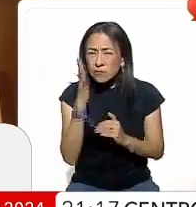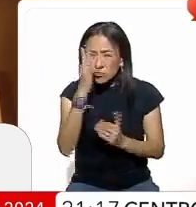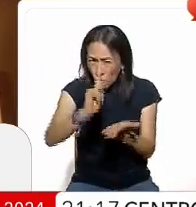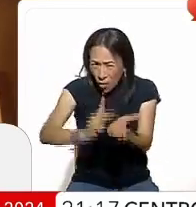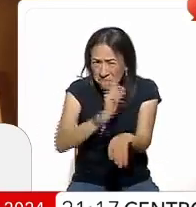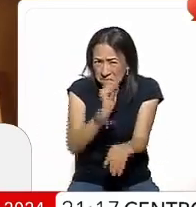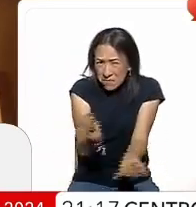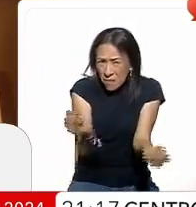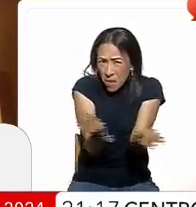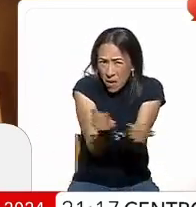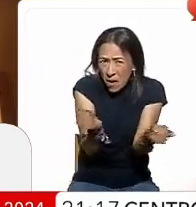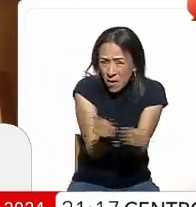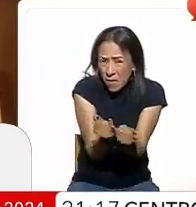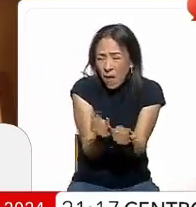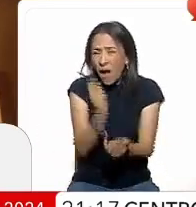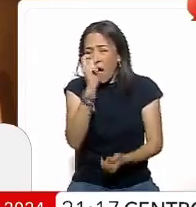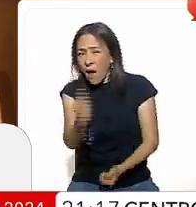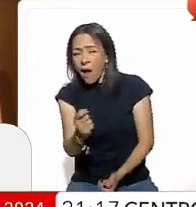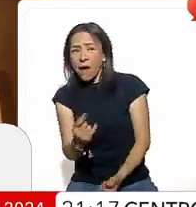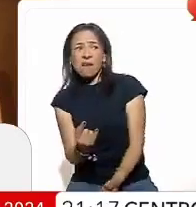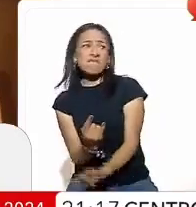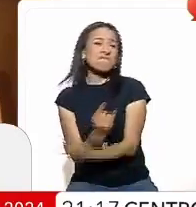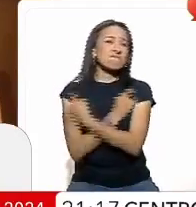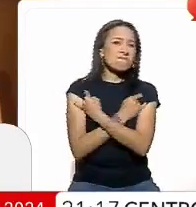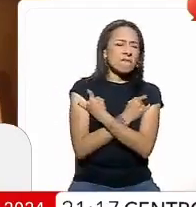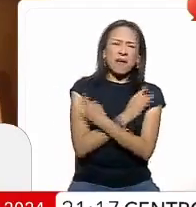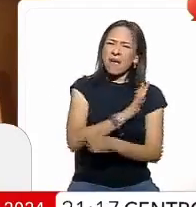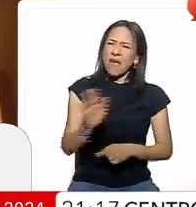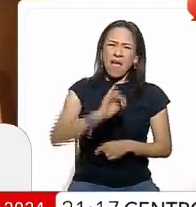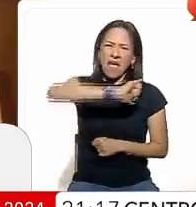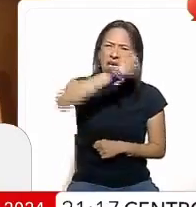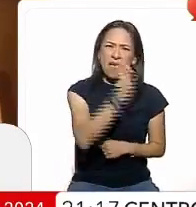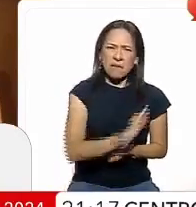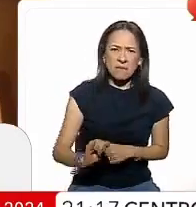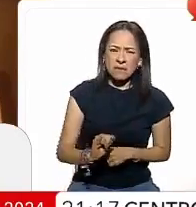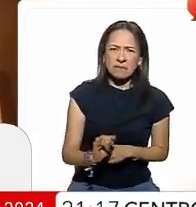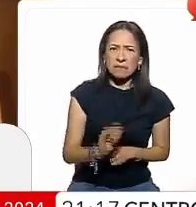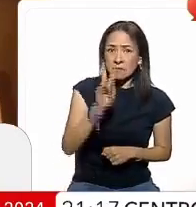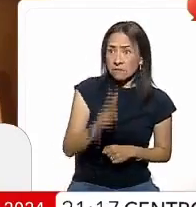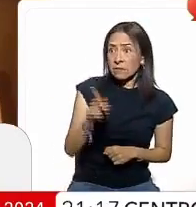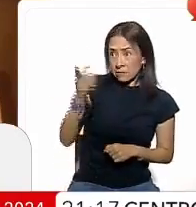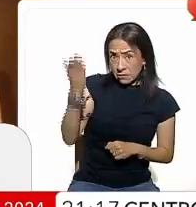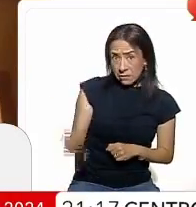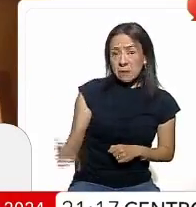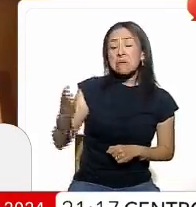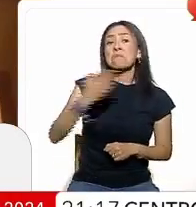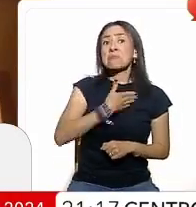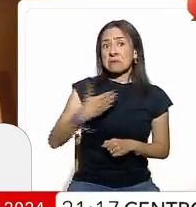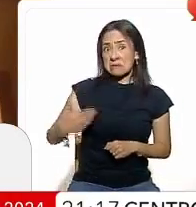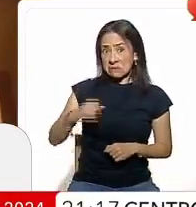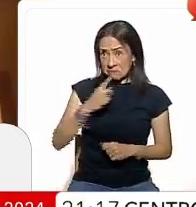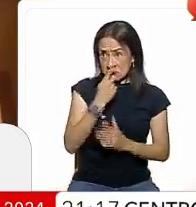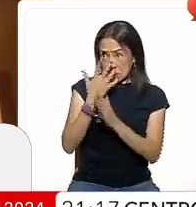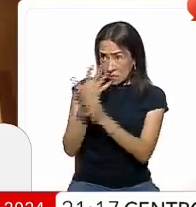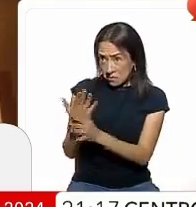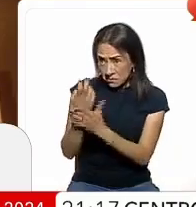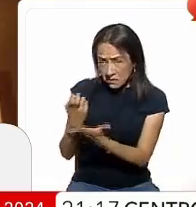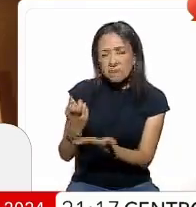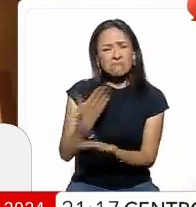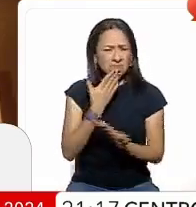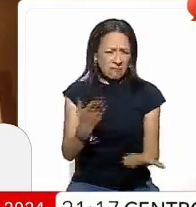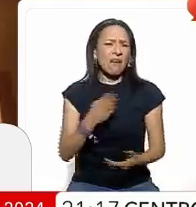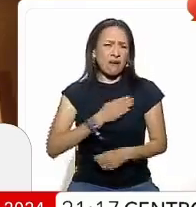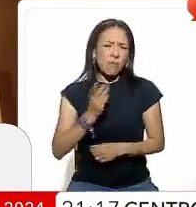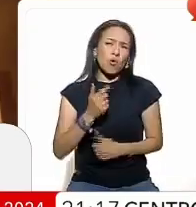esta práctica inmoral. Y bueno, qué bueno que el presidente lo dijo, yo se lo reporté. Y ahora